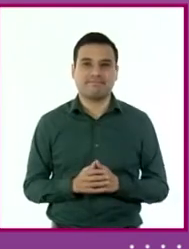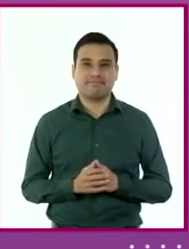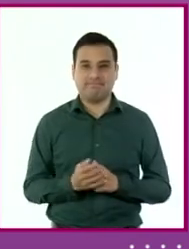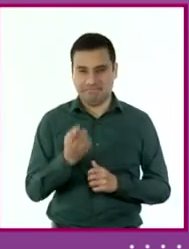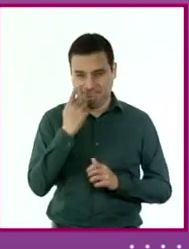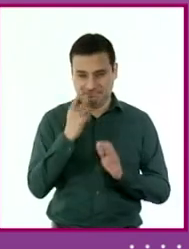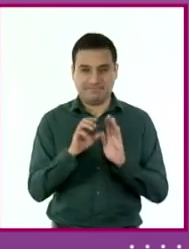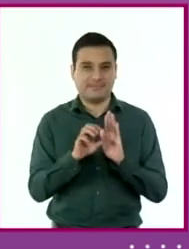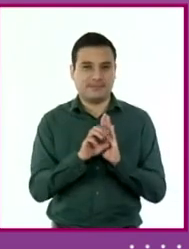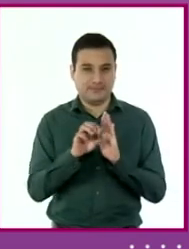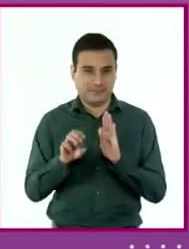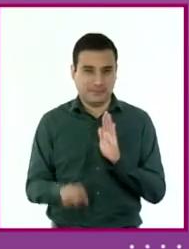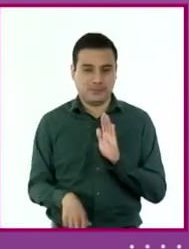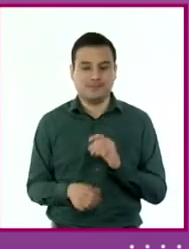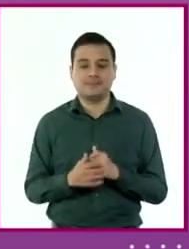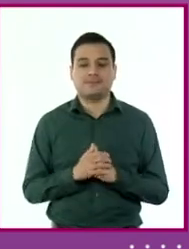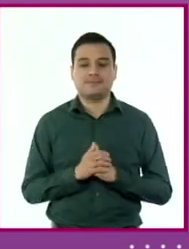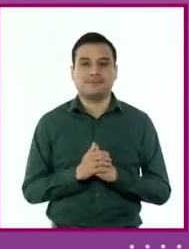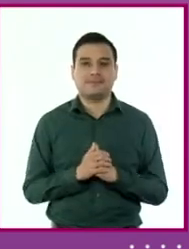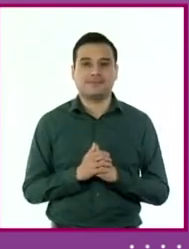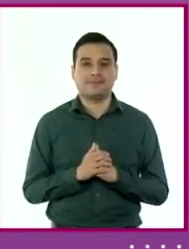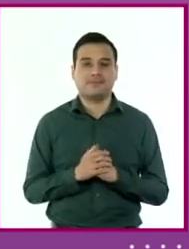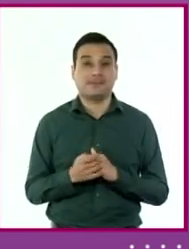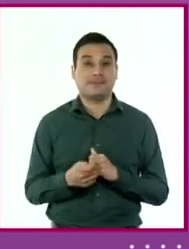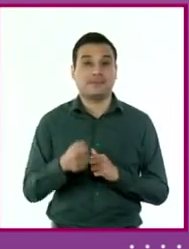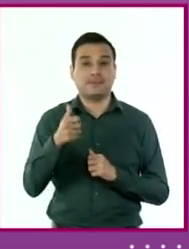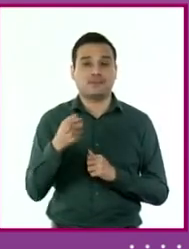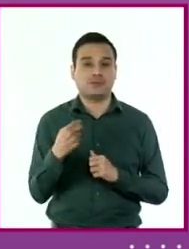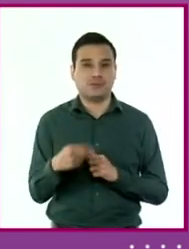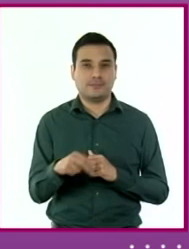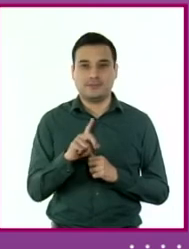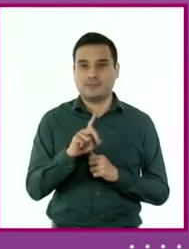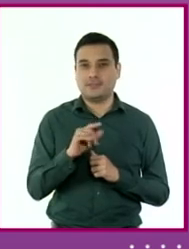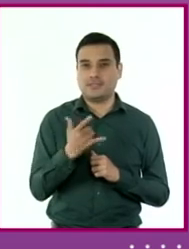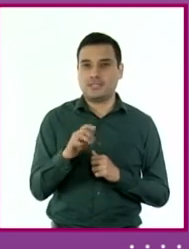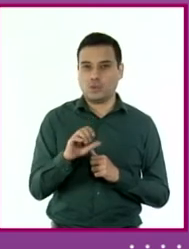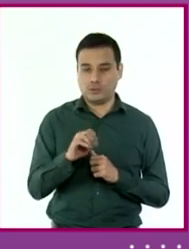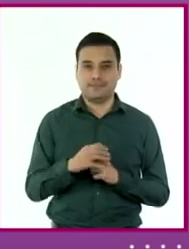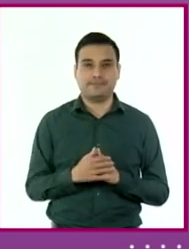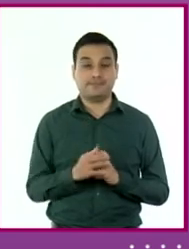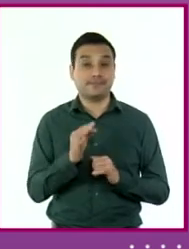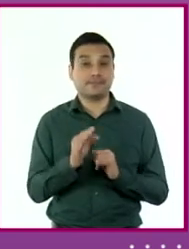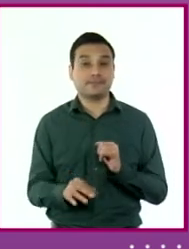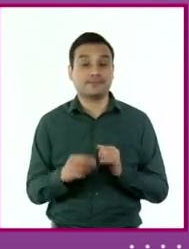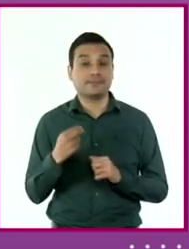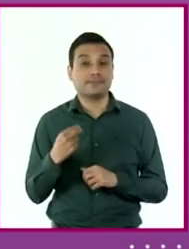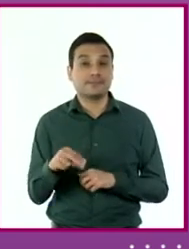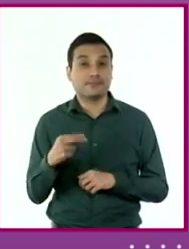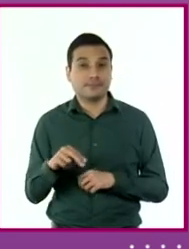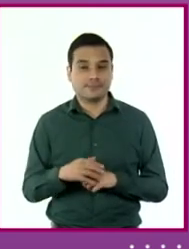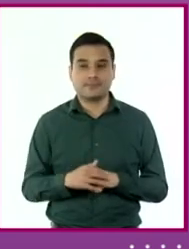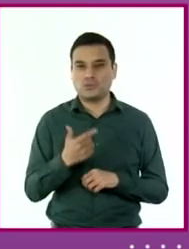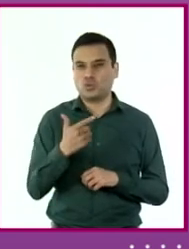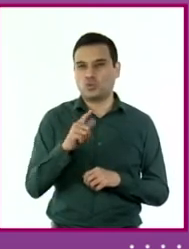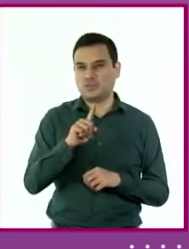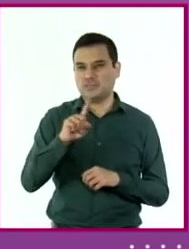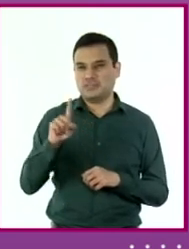Veamos un ejemplo. First name, Diego. Last name,